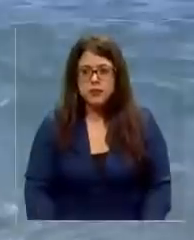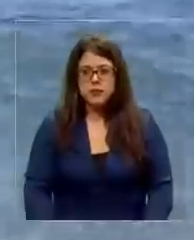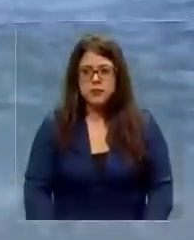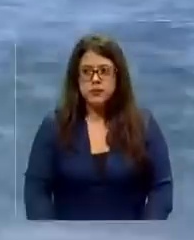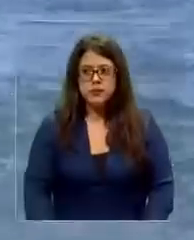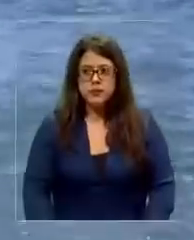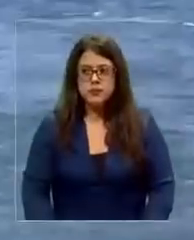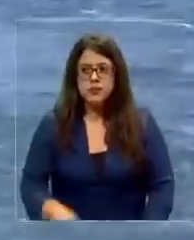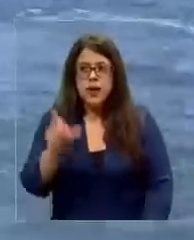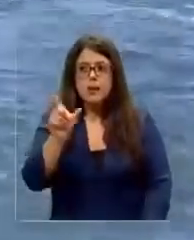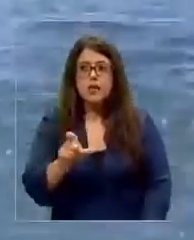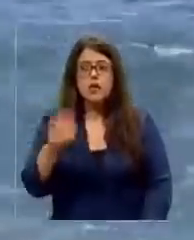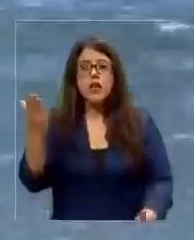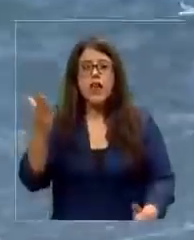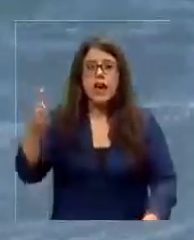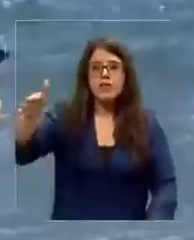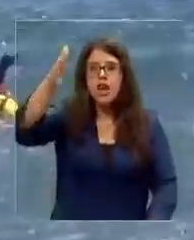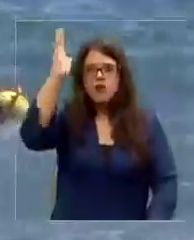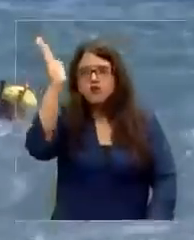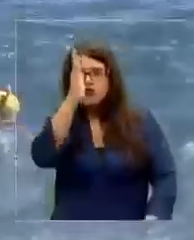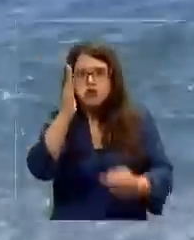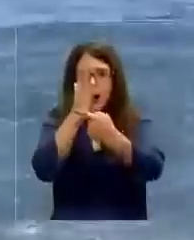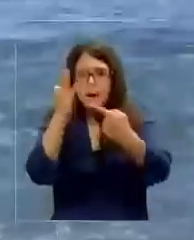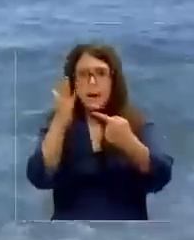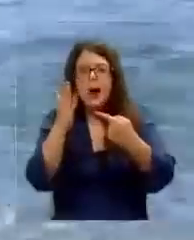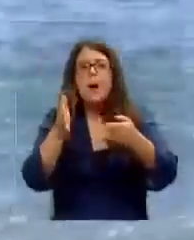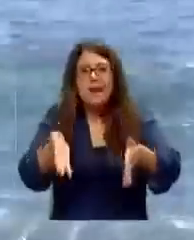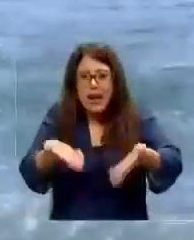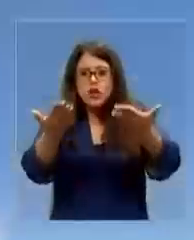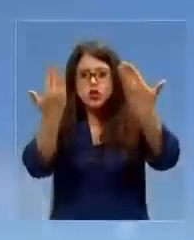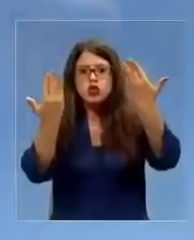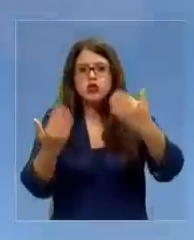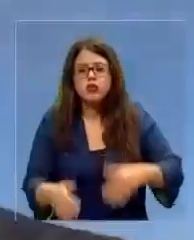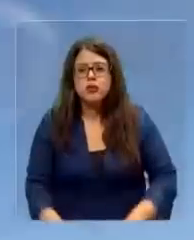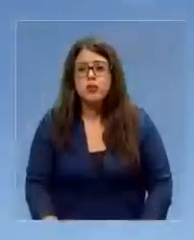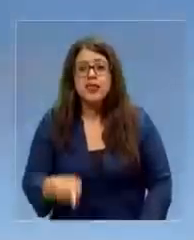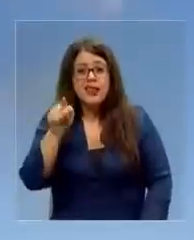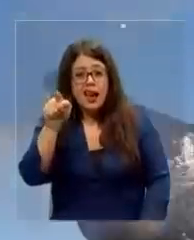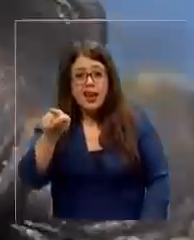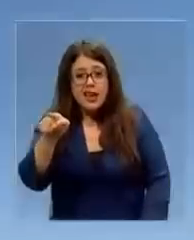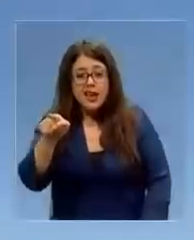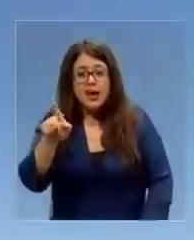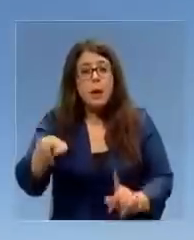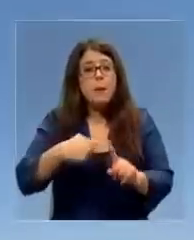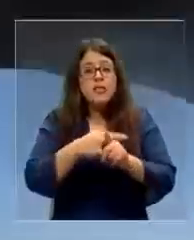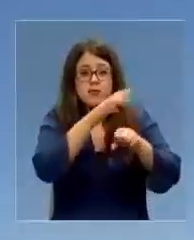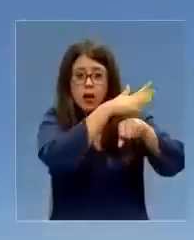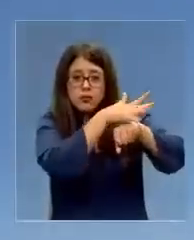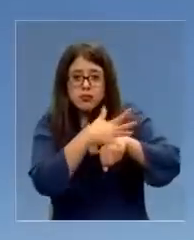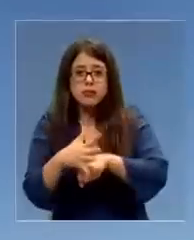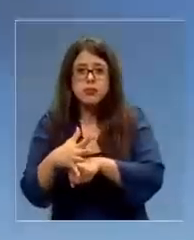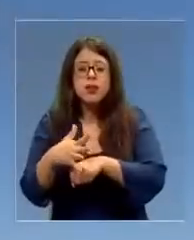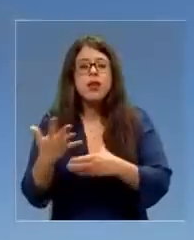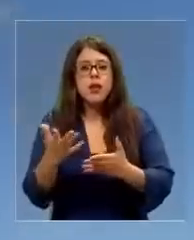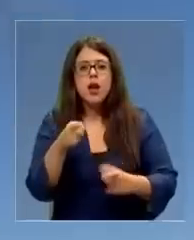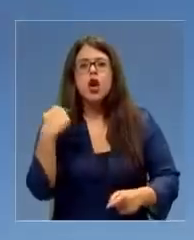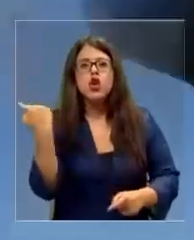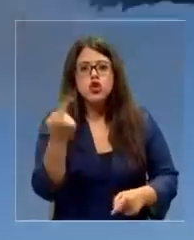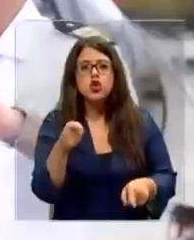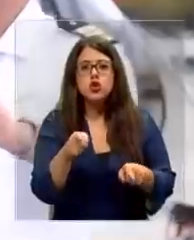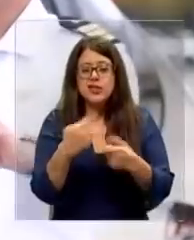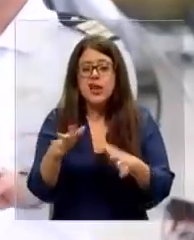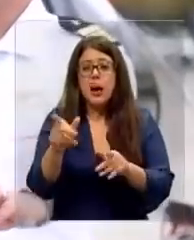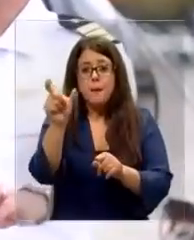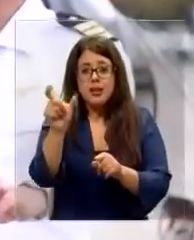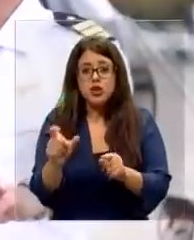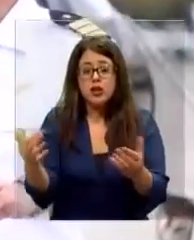Ahí el nadador le está dando la señal de subida. La ventaja que tenemos con el helicóptero principalmente es que nosotros tomamos a esta